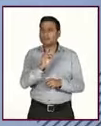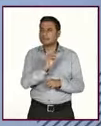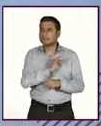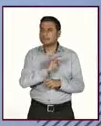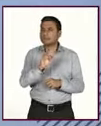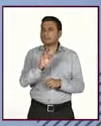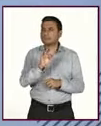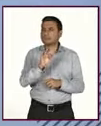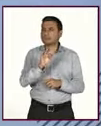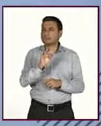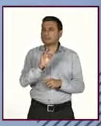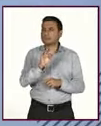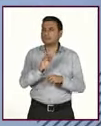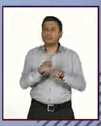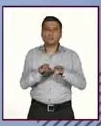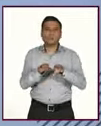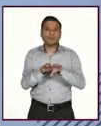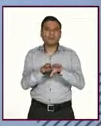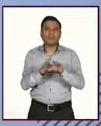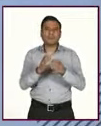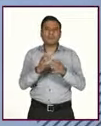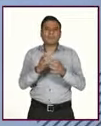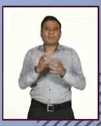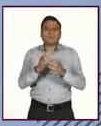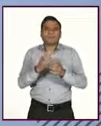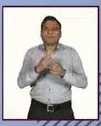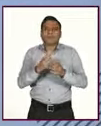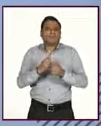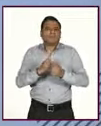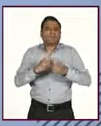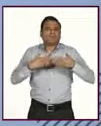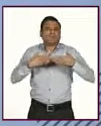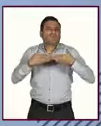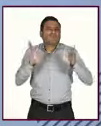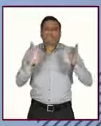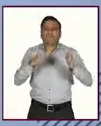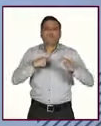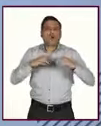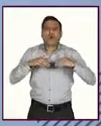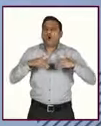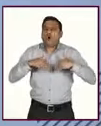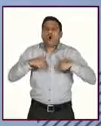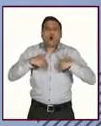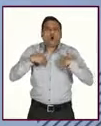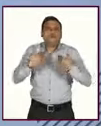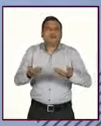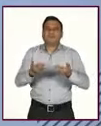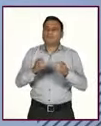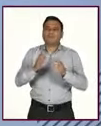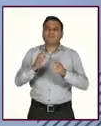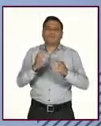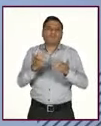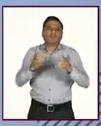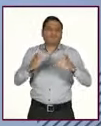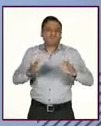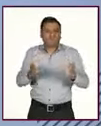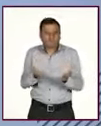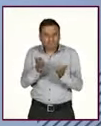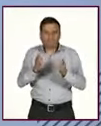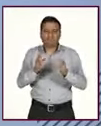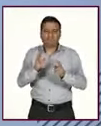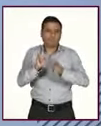como soltarse el chongo, como dicen por ahí, ¿no? Entonces, eso es lo que se necesita. Sí tenemos que poner a las juventudes en las fiestas